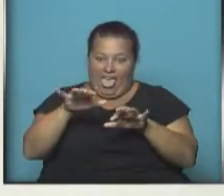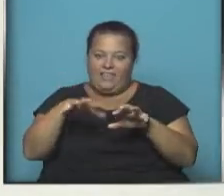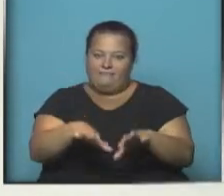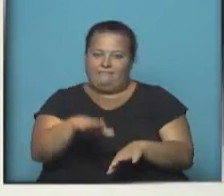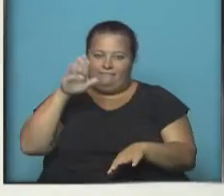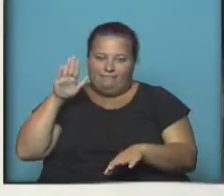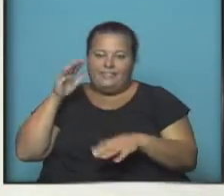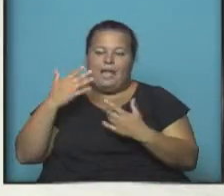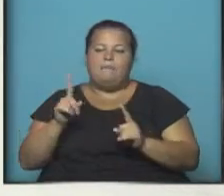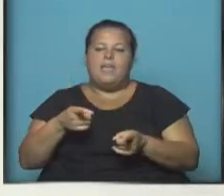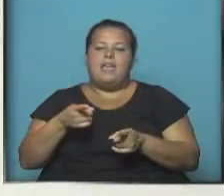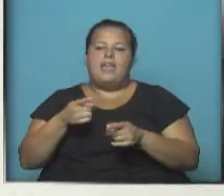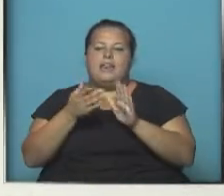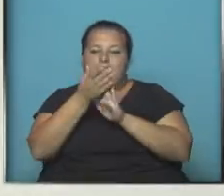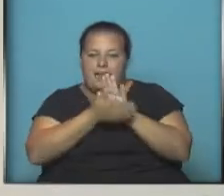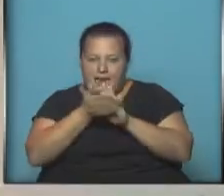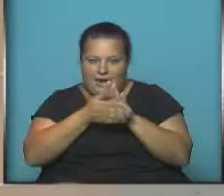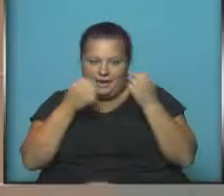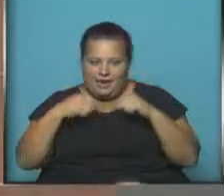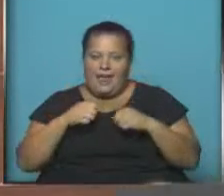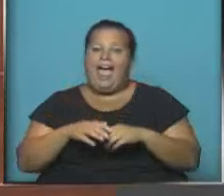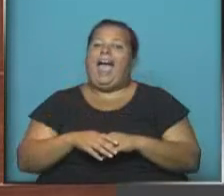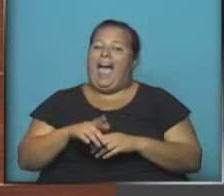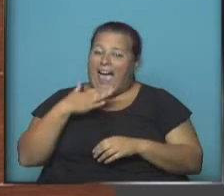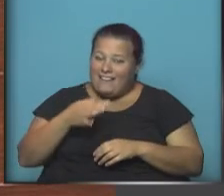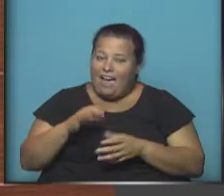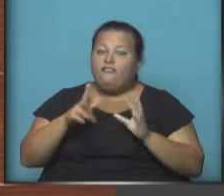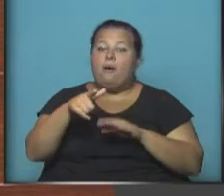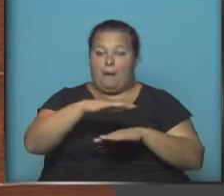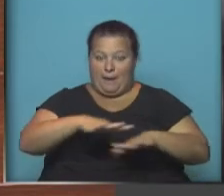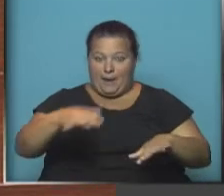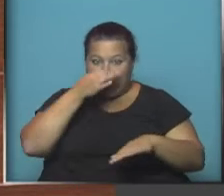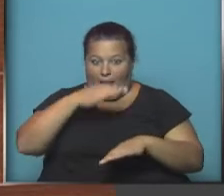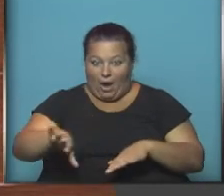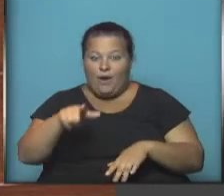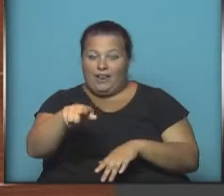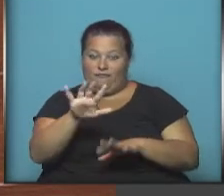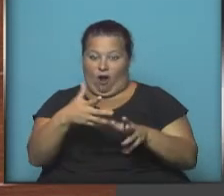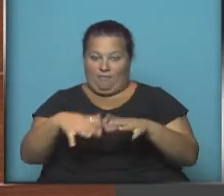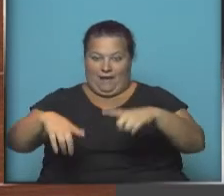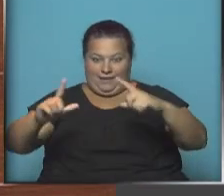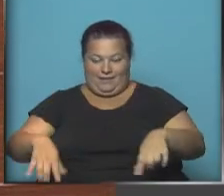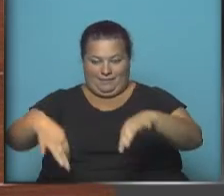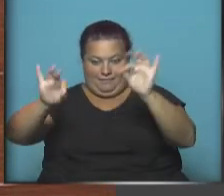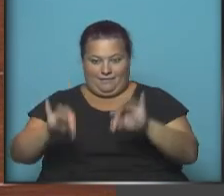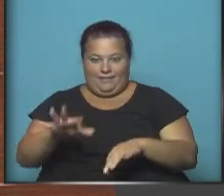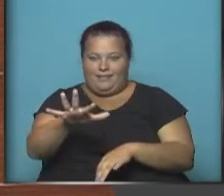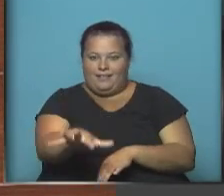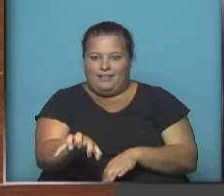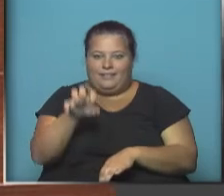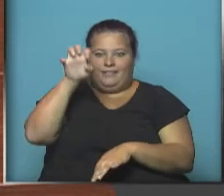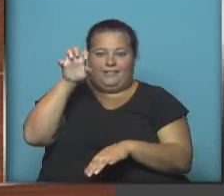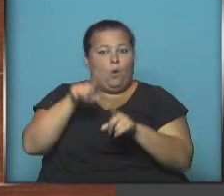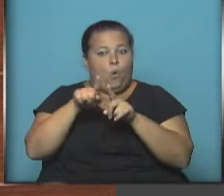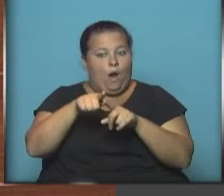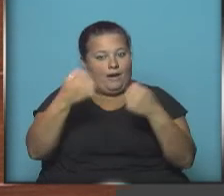la parte de la planta del pie, o sea... ¿en serio? Como poner un pañuelo como si fuera una mano, como si una pinza que levantar. Bueno, esos